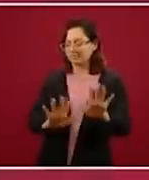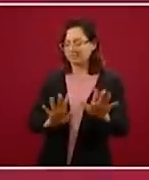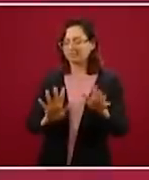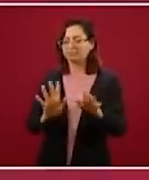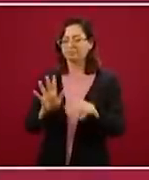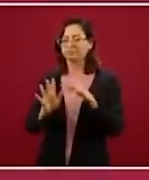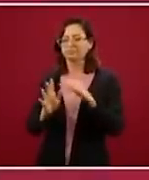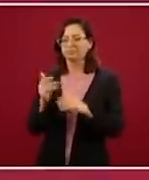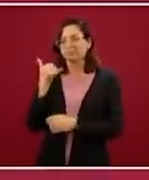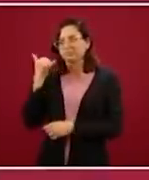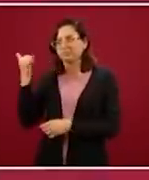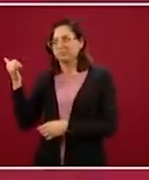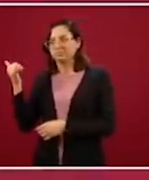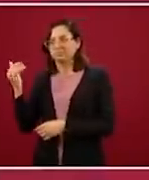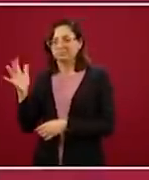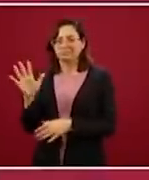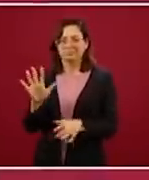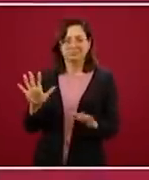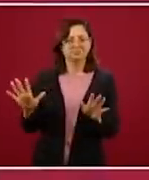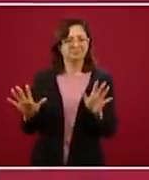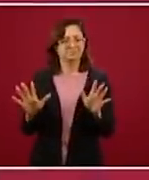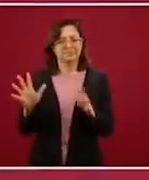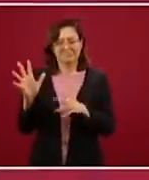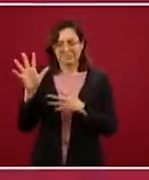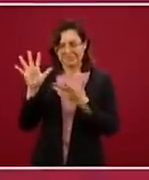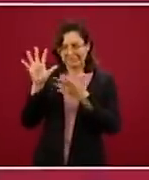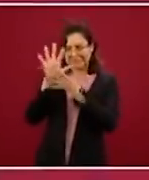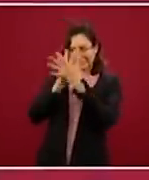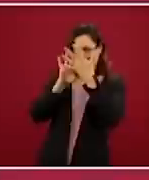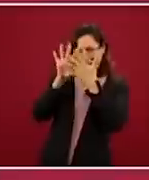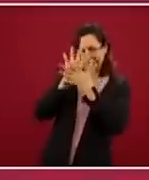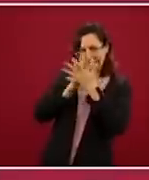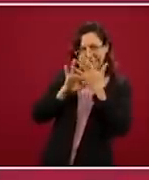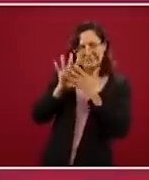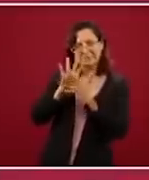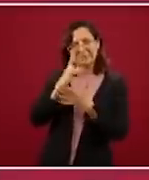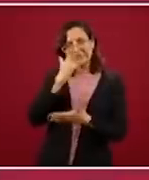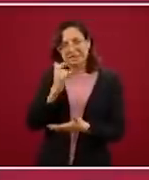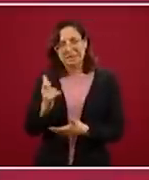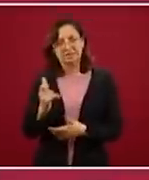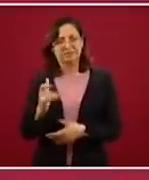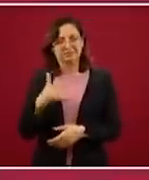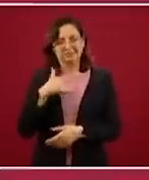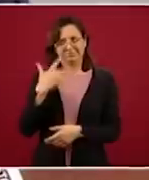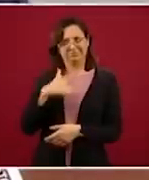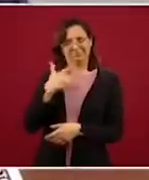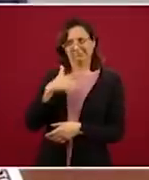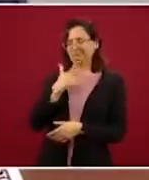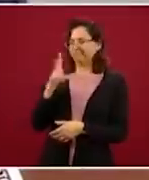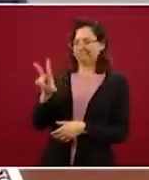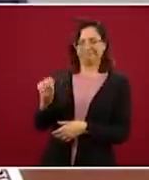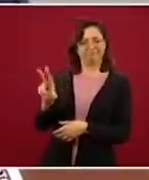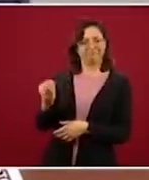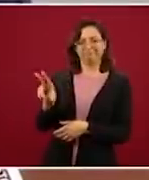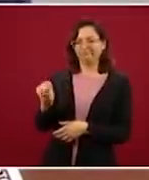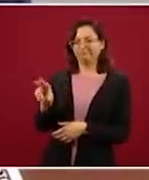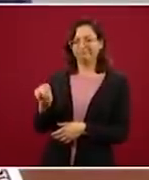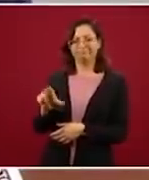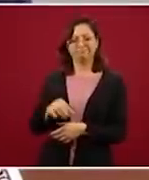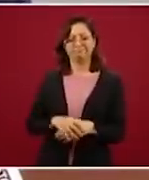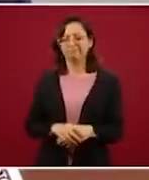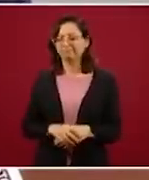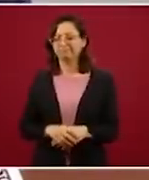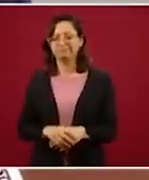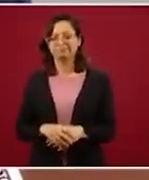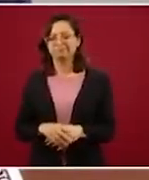Lo que pasa que entonces hay mucho sobre este tema de dinero que están en los bancos,